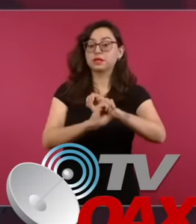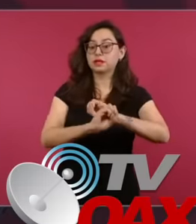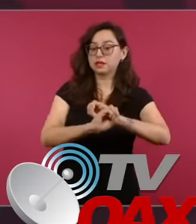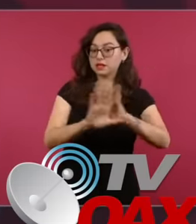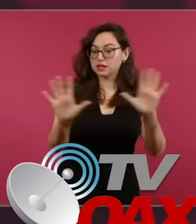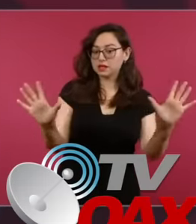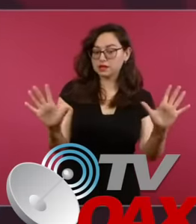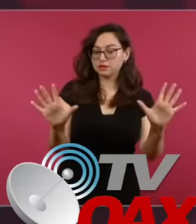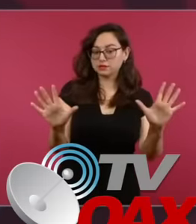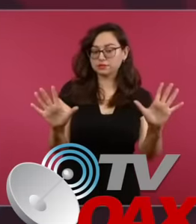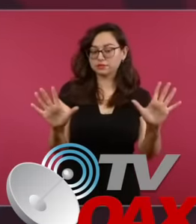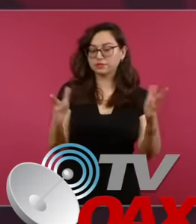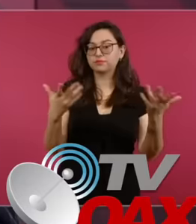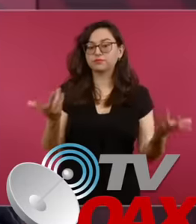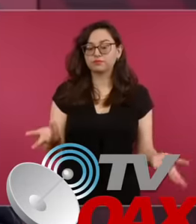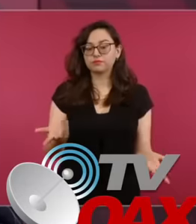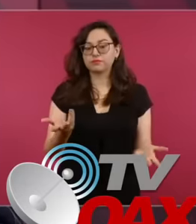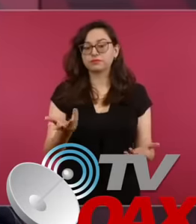Azteca,